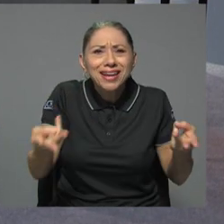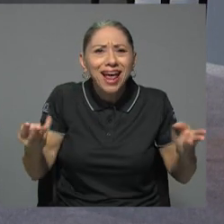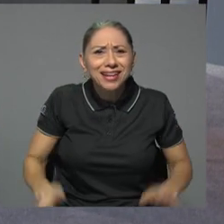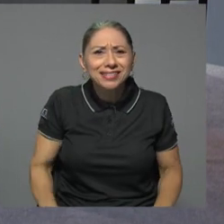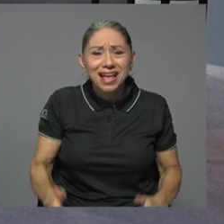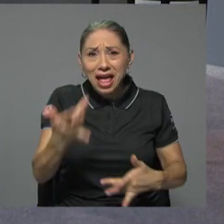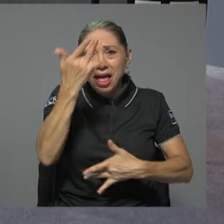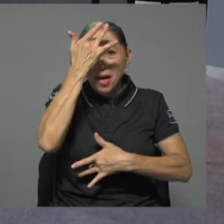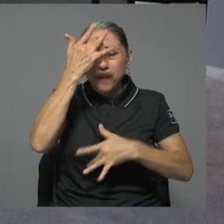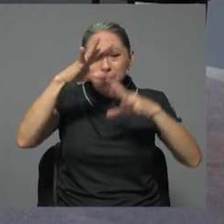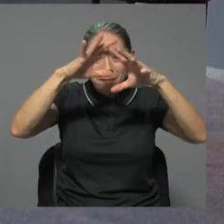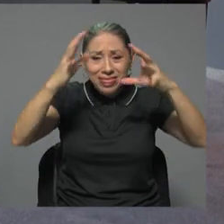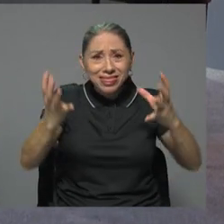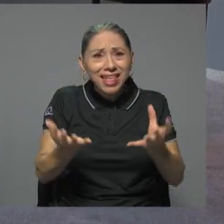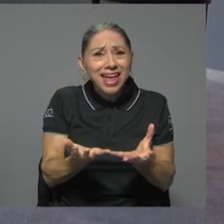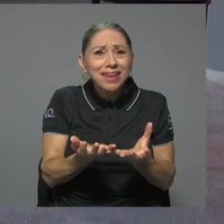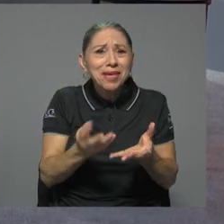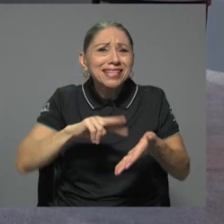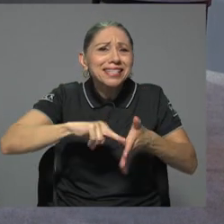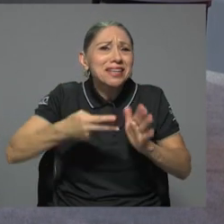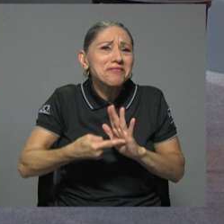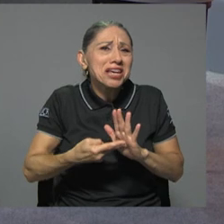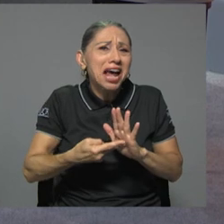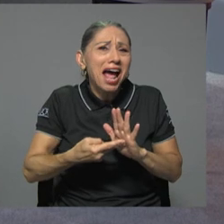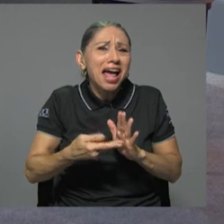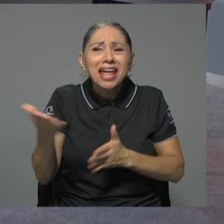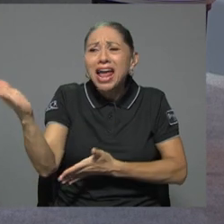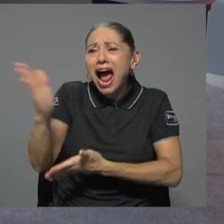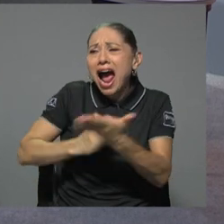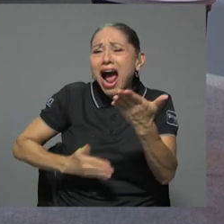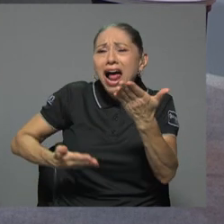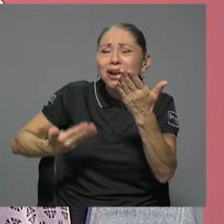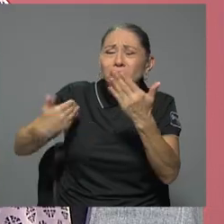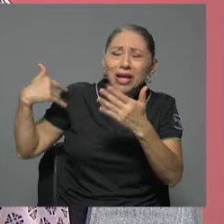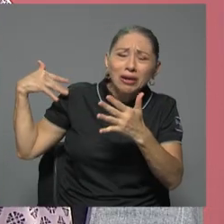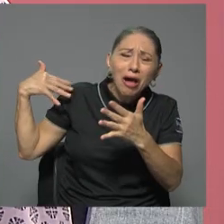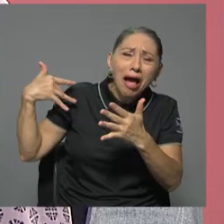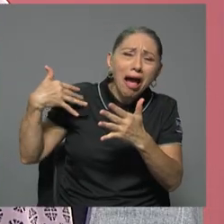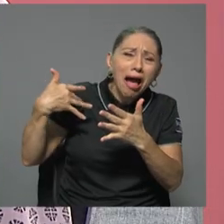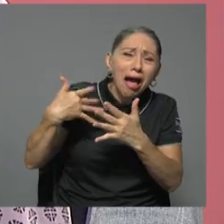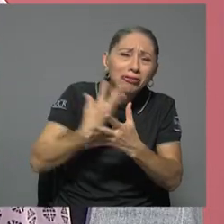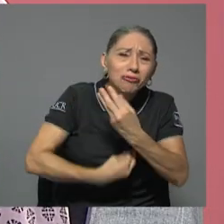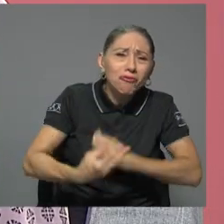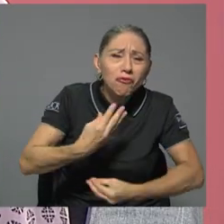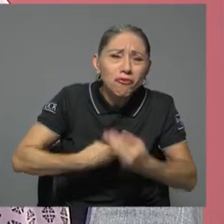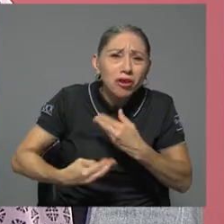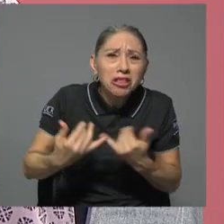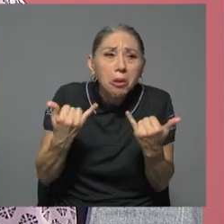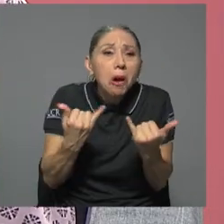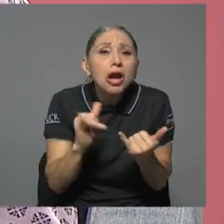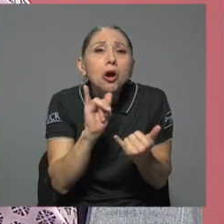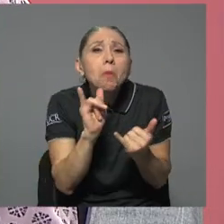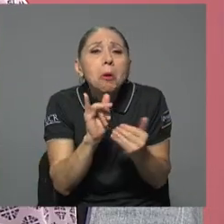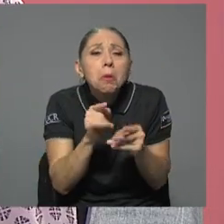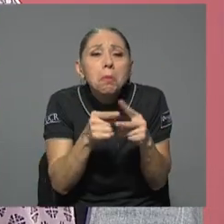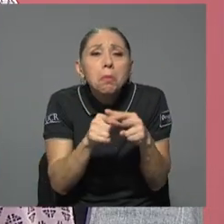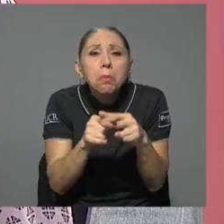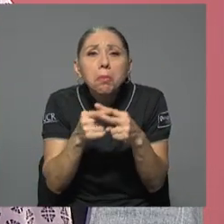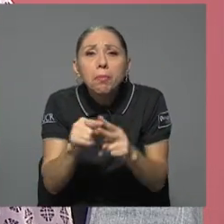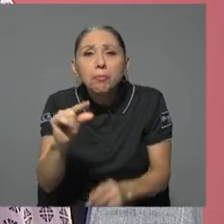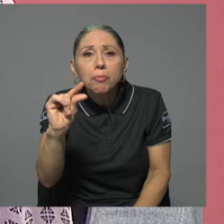hecho es que hemos tapado con una curita una herida que está sangrante por todo eso me dijeron a mí los educadores verdad entonces